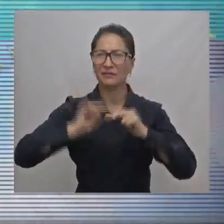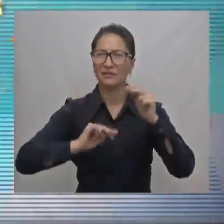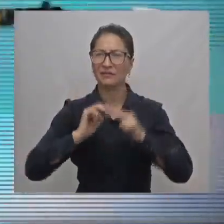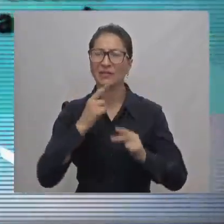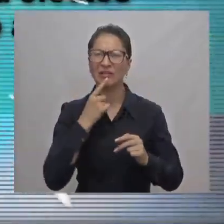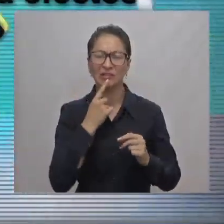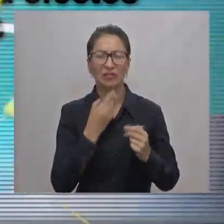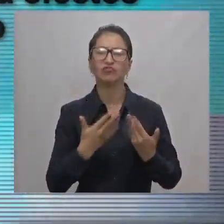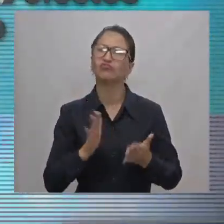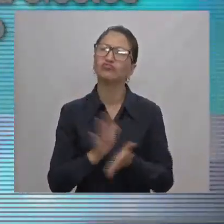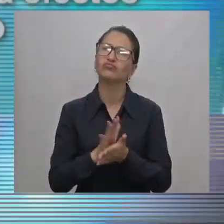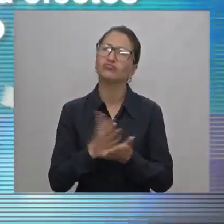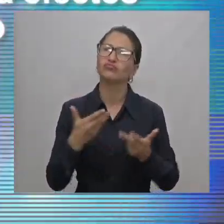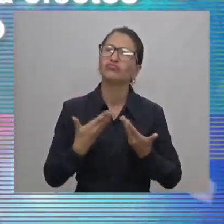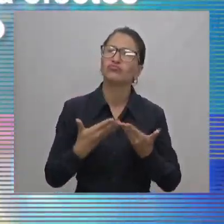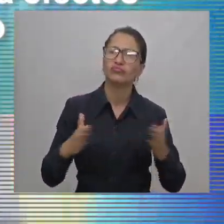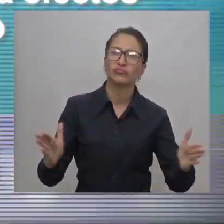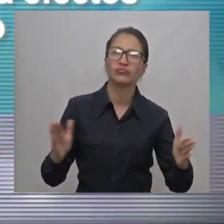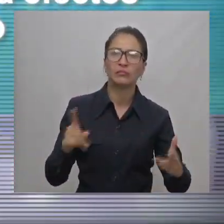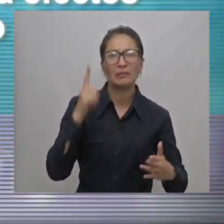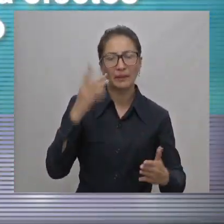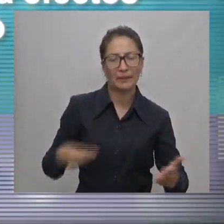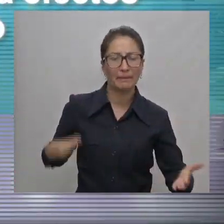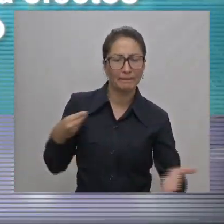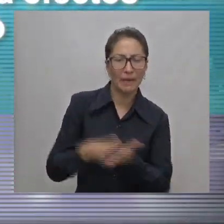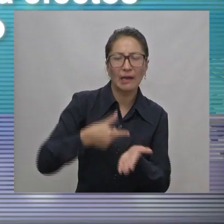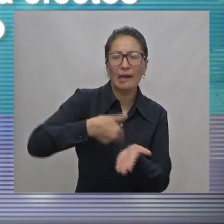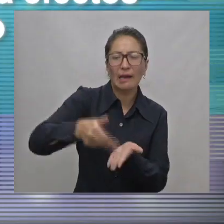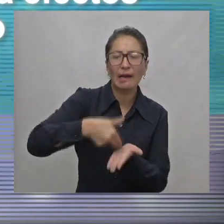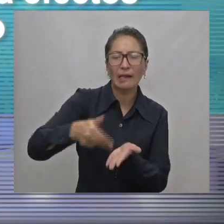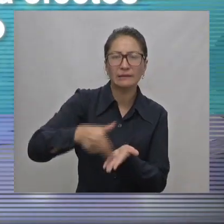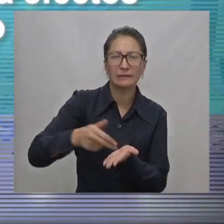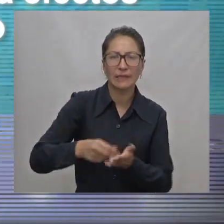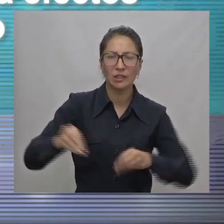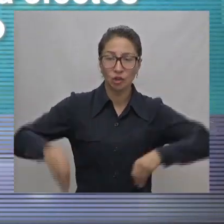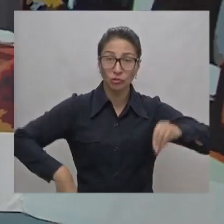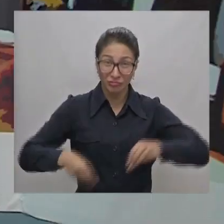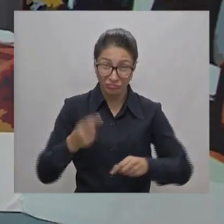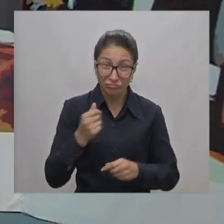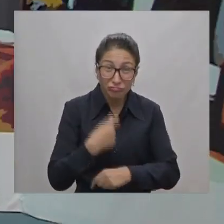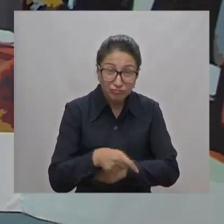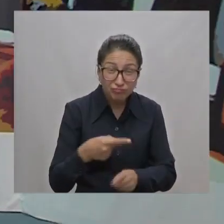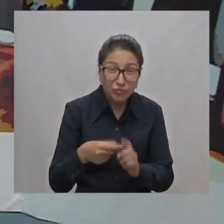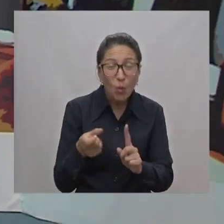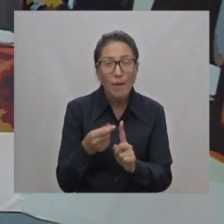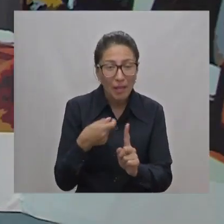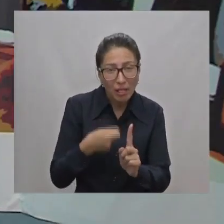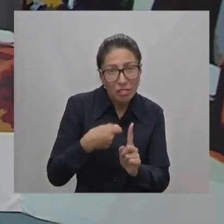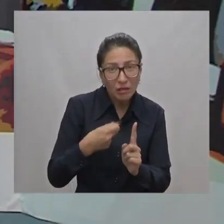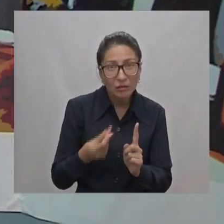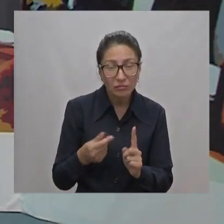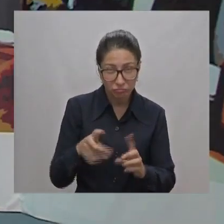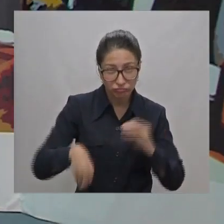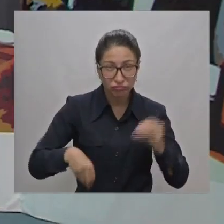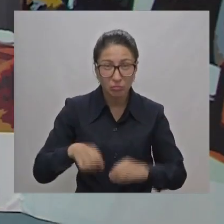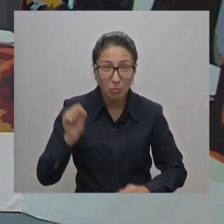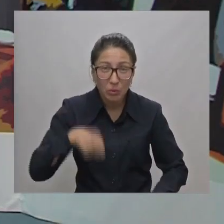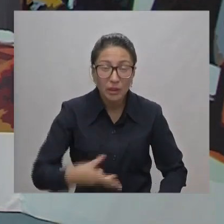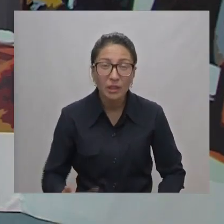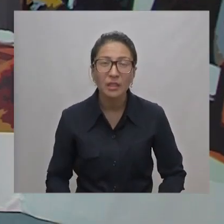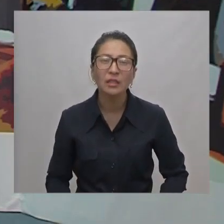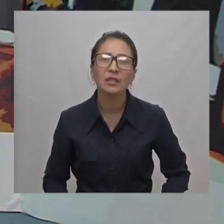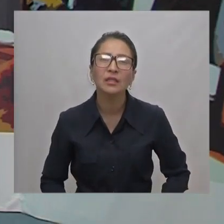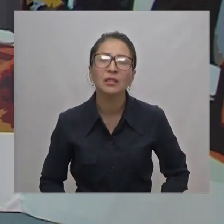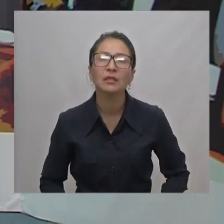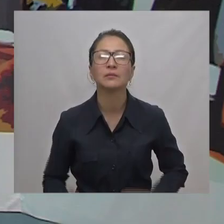Infraestructura que abre las puertas para que el Estado colombiano pague gastos en soborno. En Boyacá, 2 kilómetros de vía